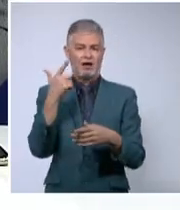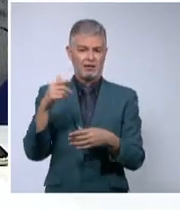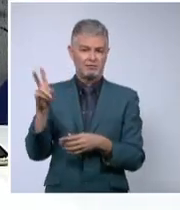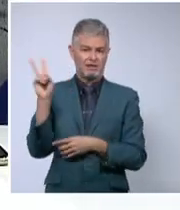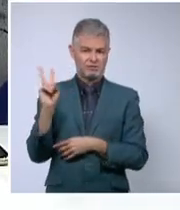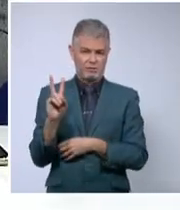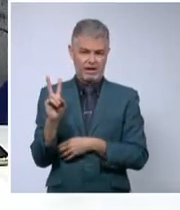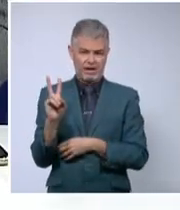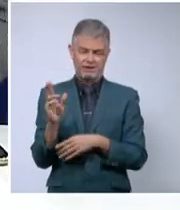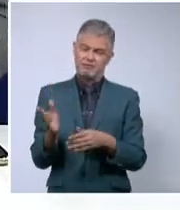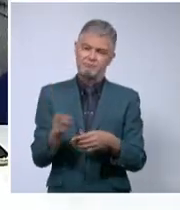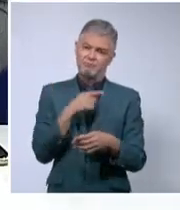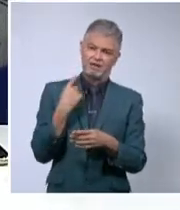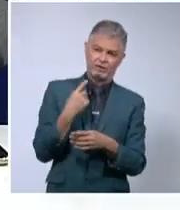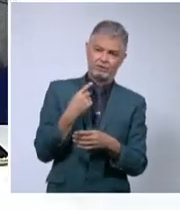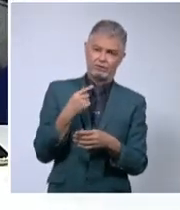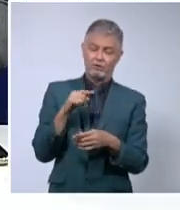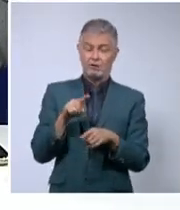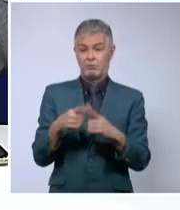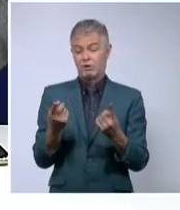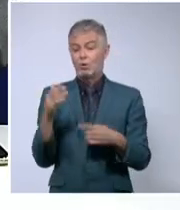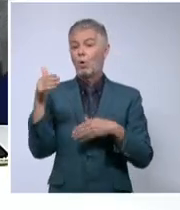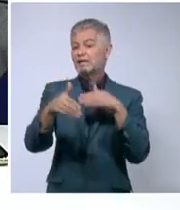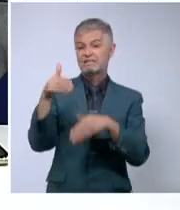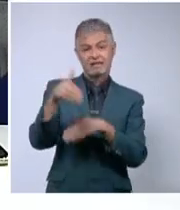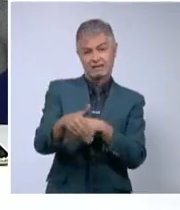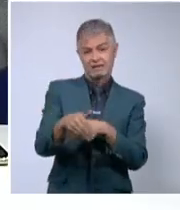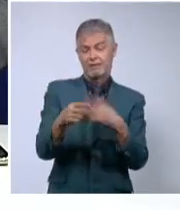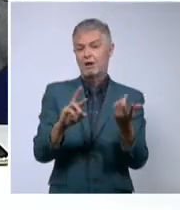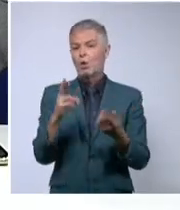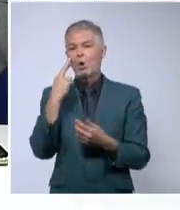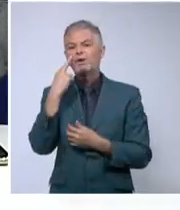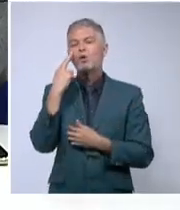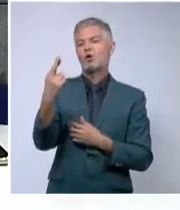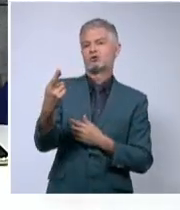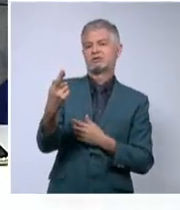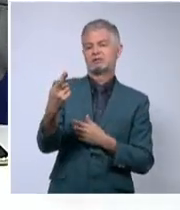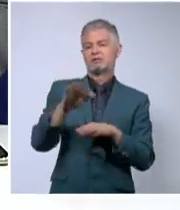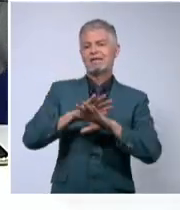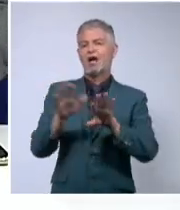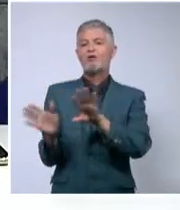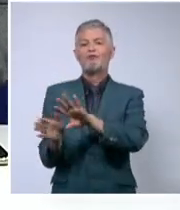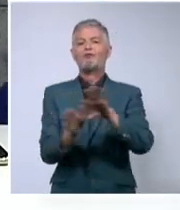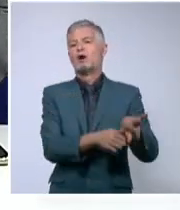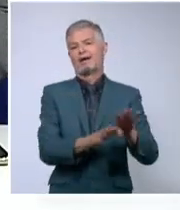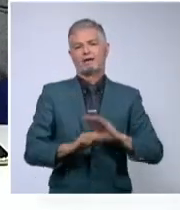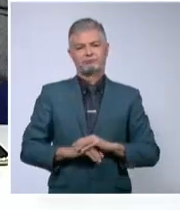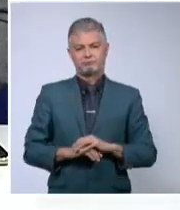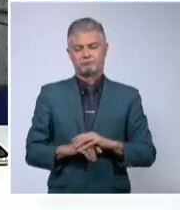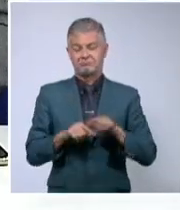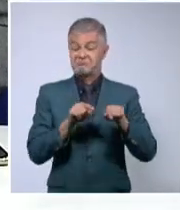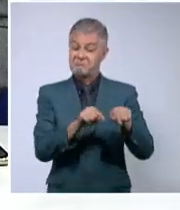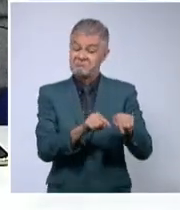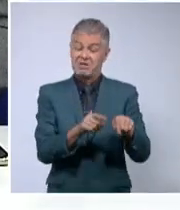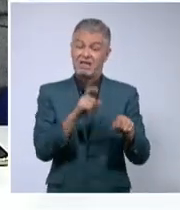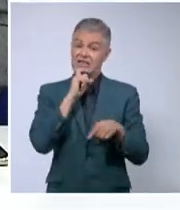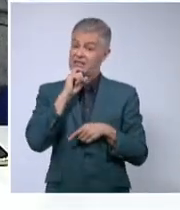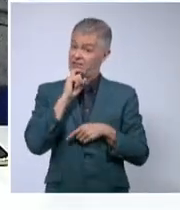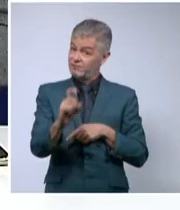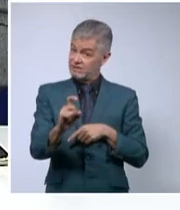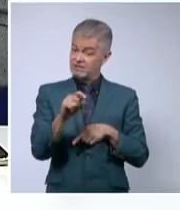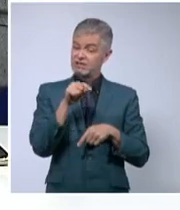jugada de no asistir para no reconocer, han quedado fuera y es muy difícil, pero muy difícil que con esta